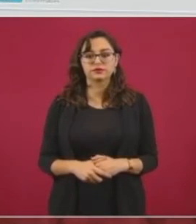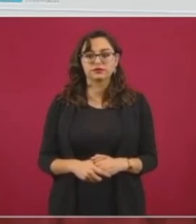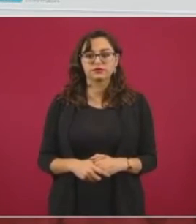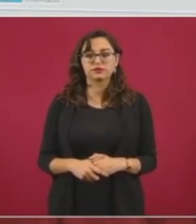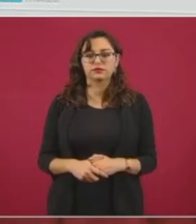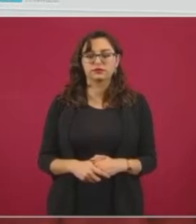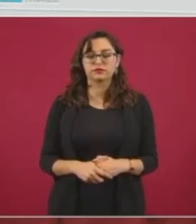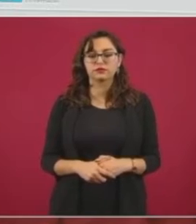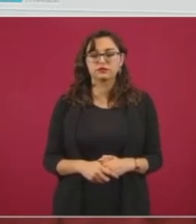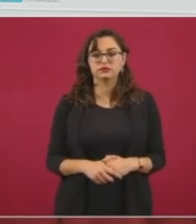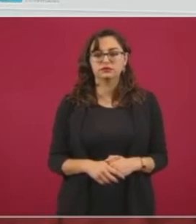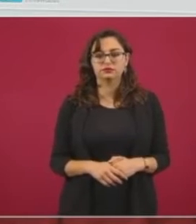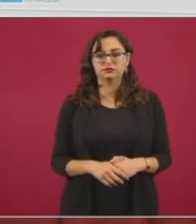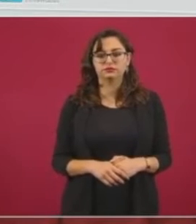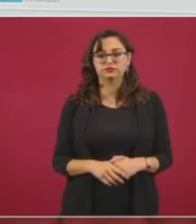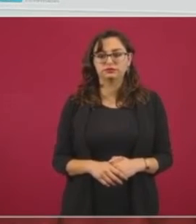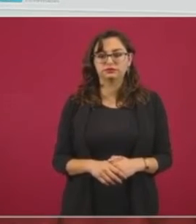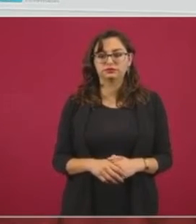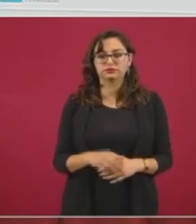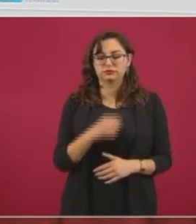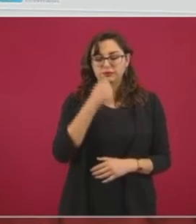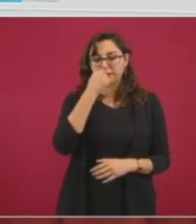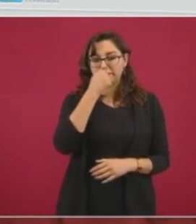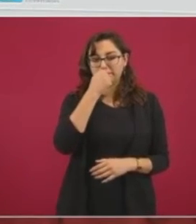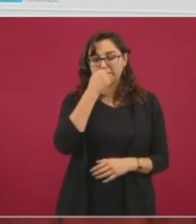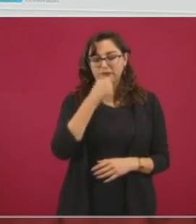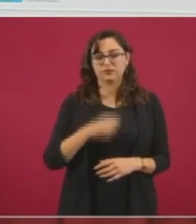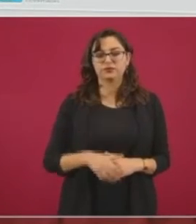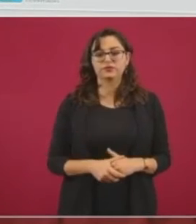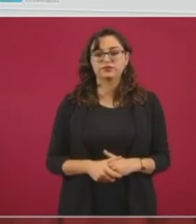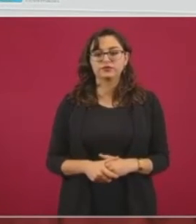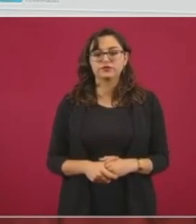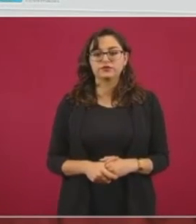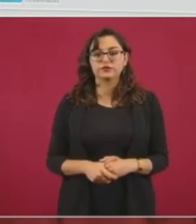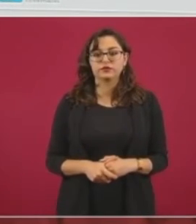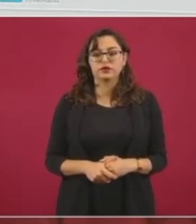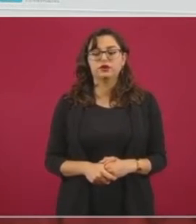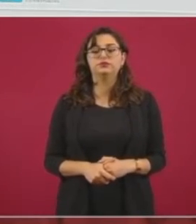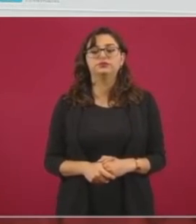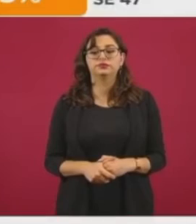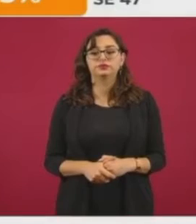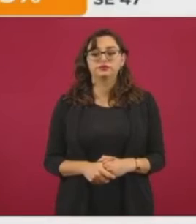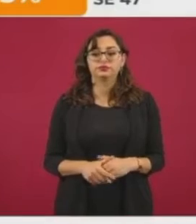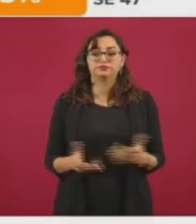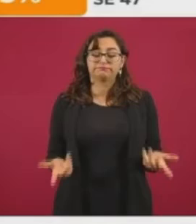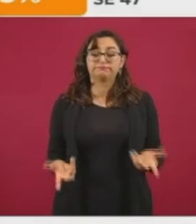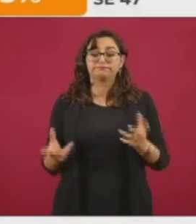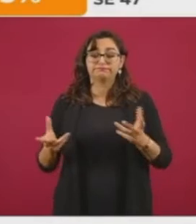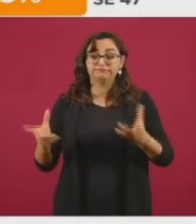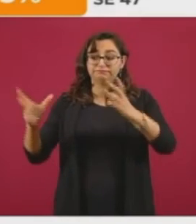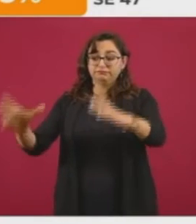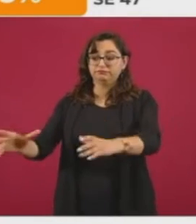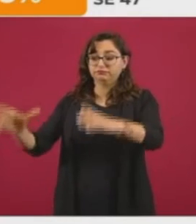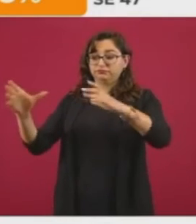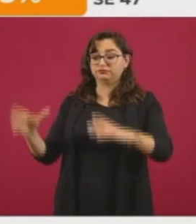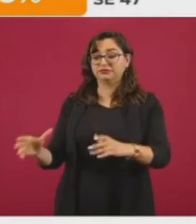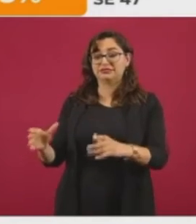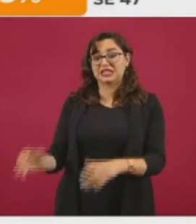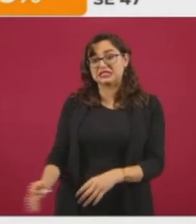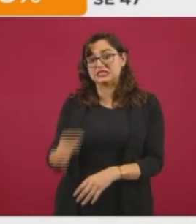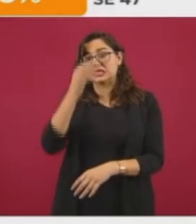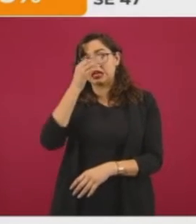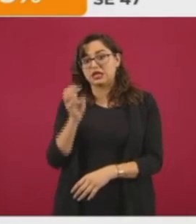Tenemos ahora nuestro escenario nacional con un total ya de casi 3 millones de personas